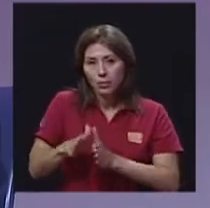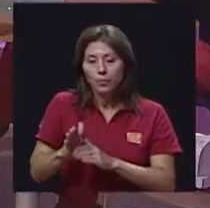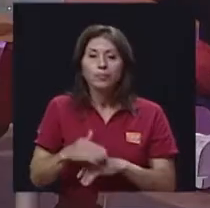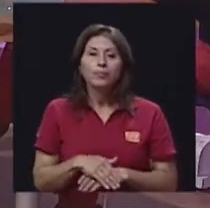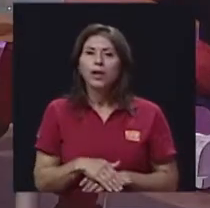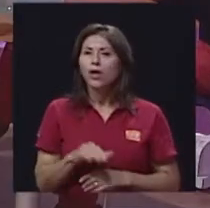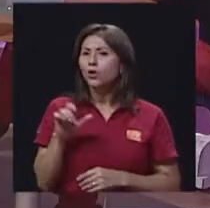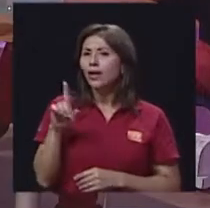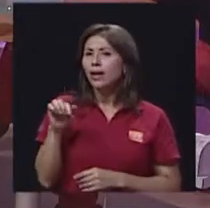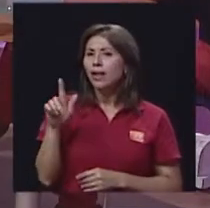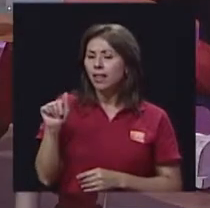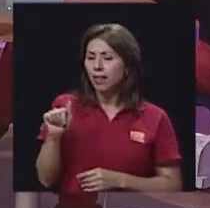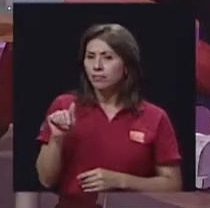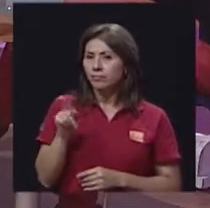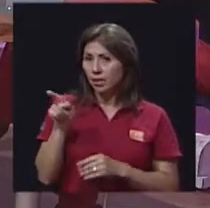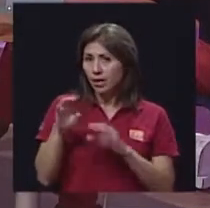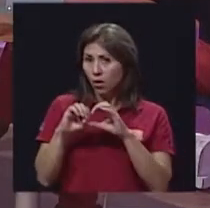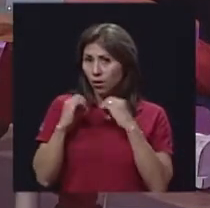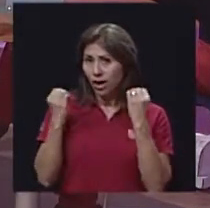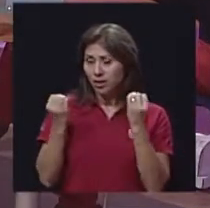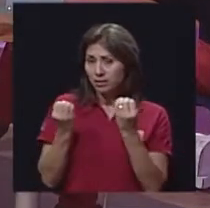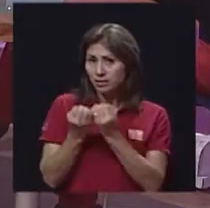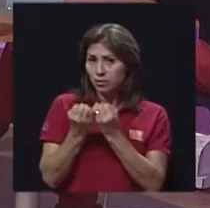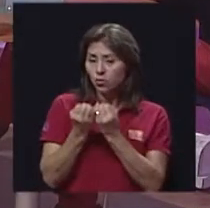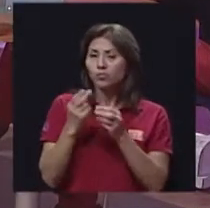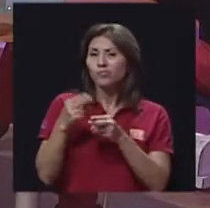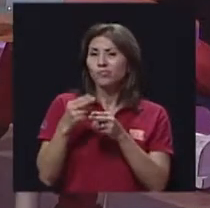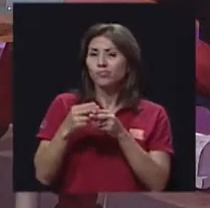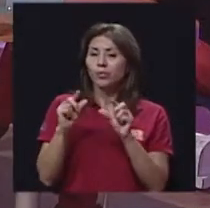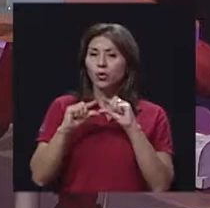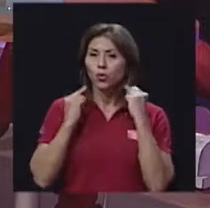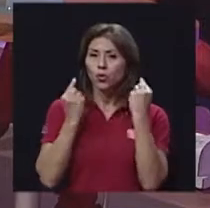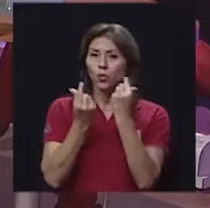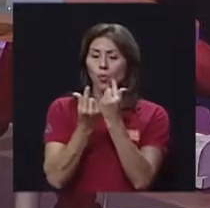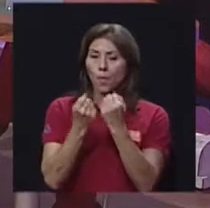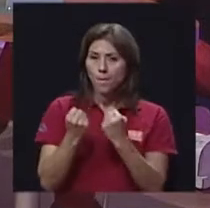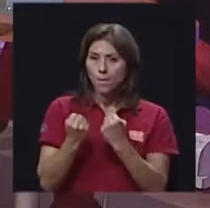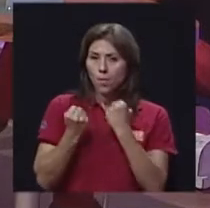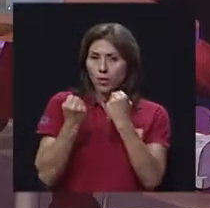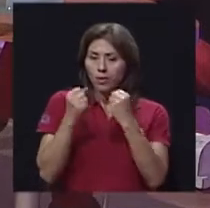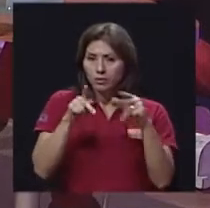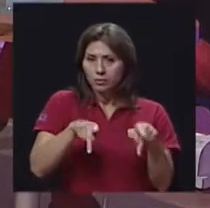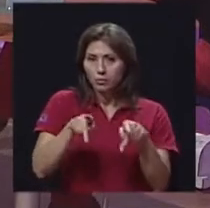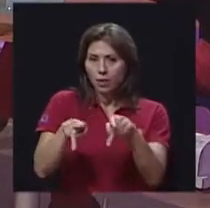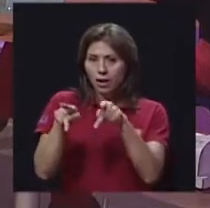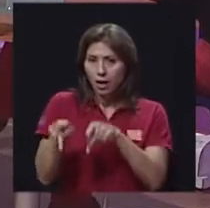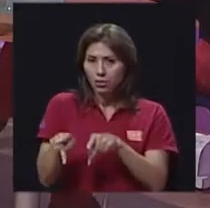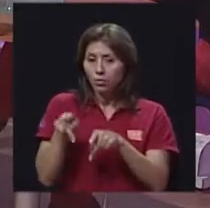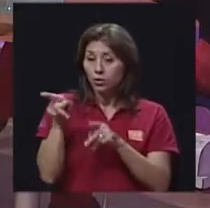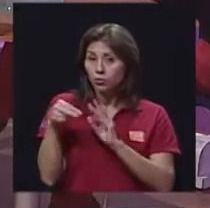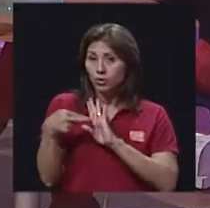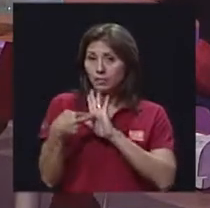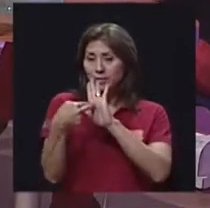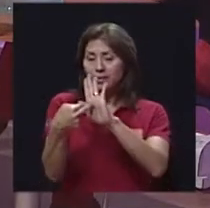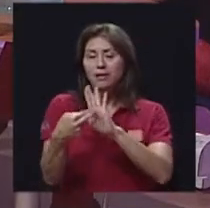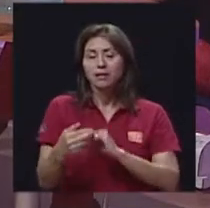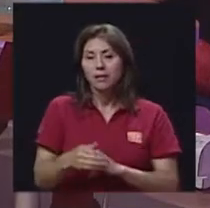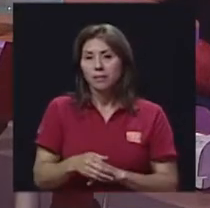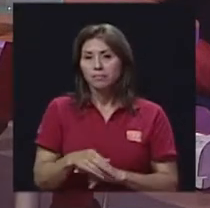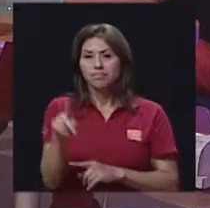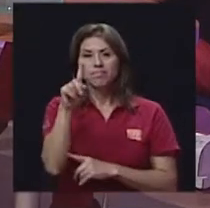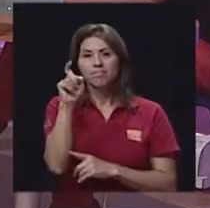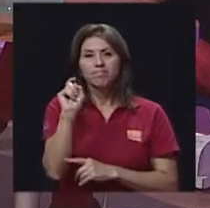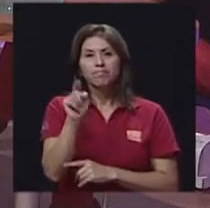la organización de Grupo Poder Ciudadano uh-huh. que usted representa, ¿cuál ha sido